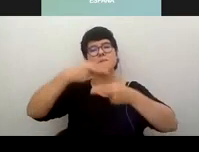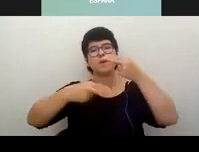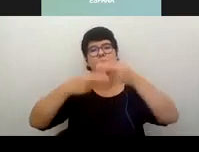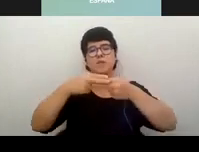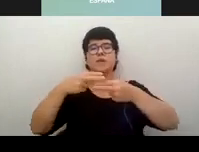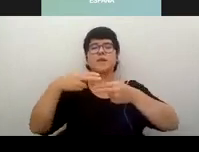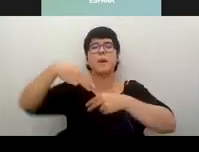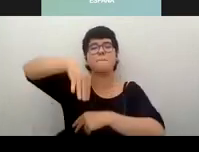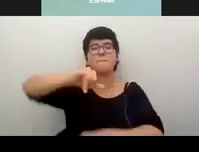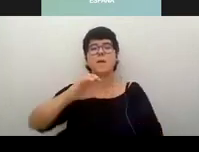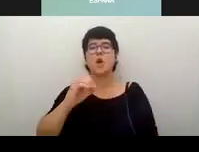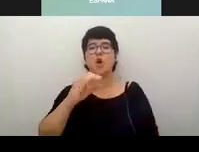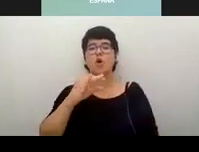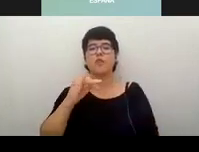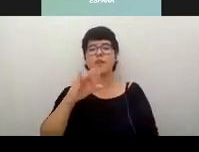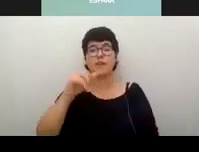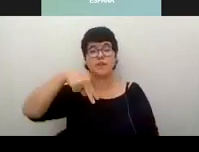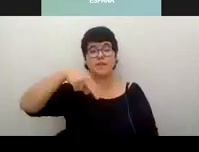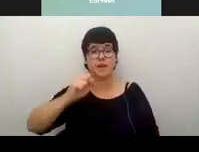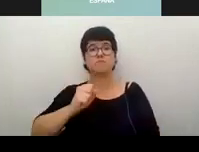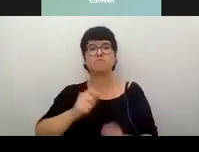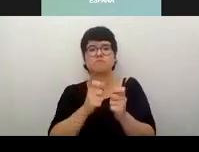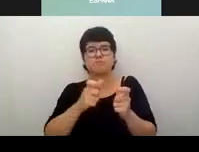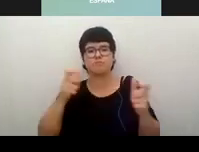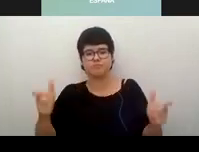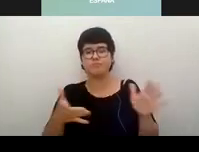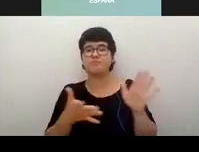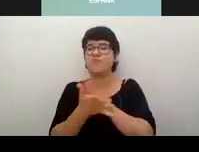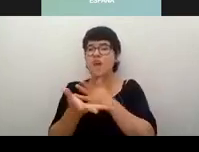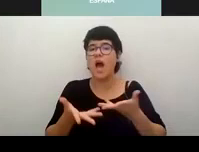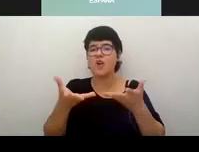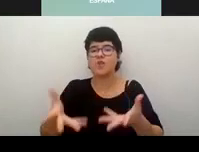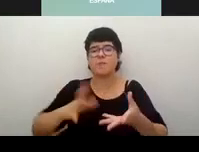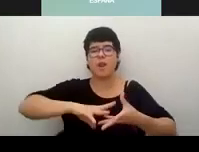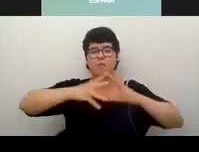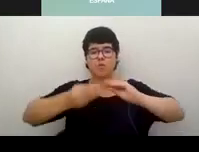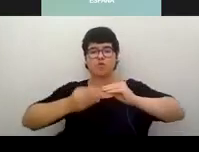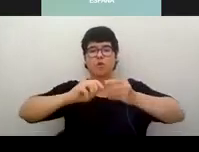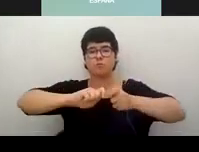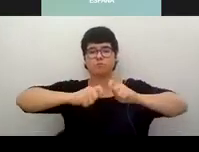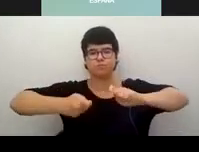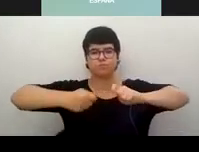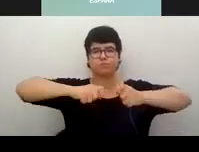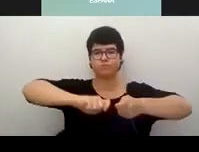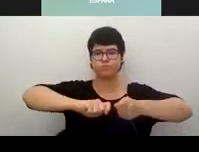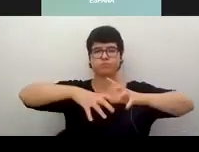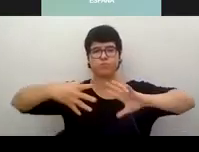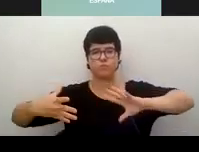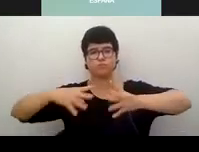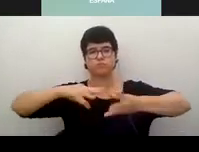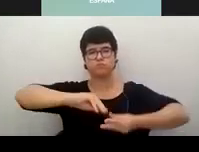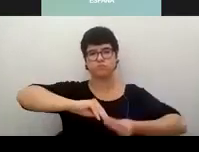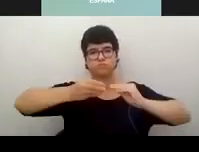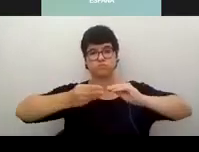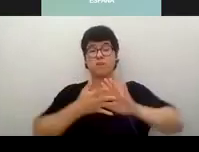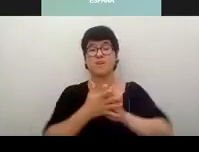al funcionamiento muscular, a la contracción y relajación del músculo. Con lo que, pensad que el intestino, alrededor